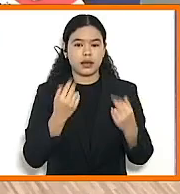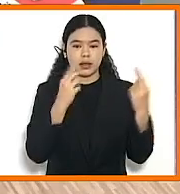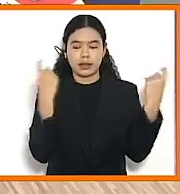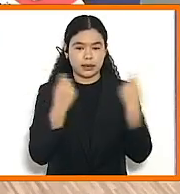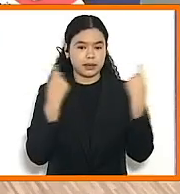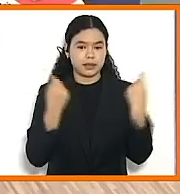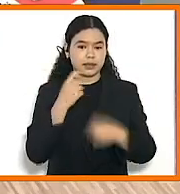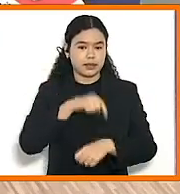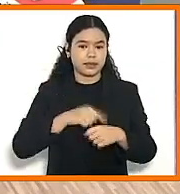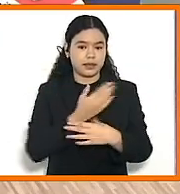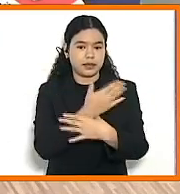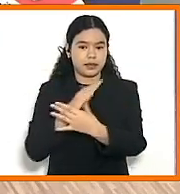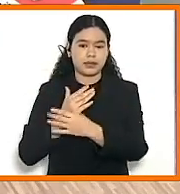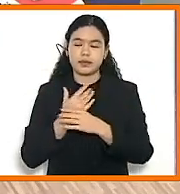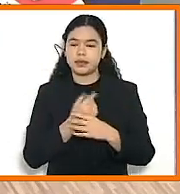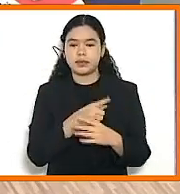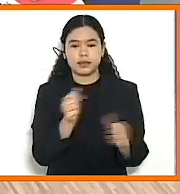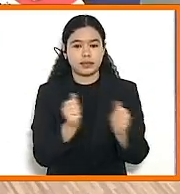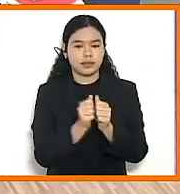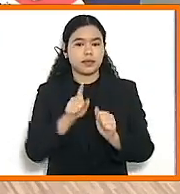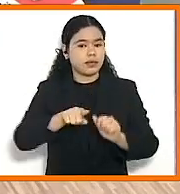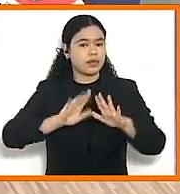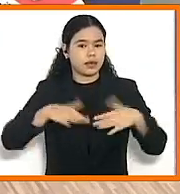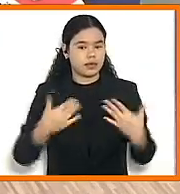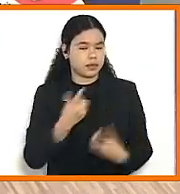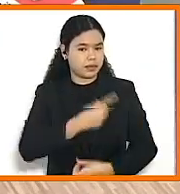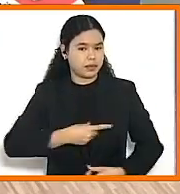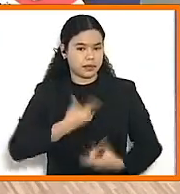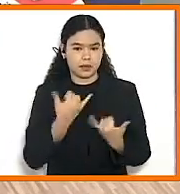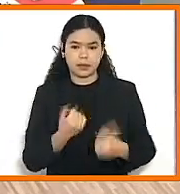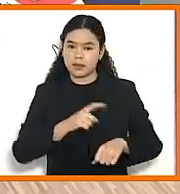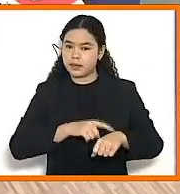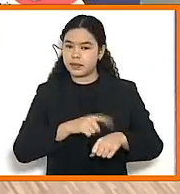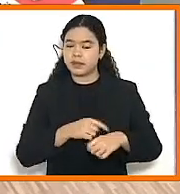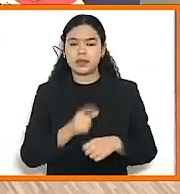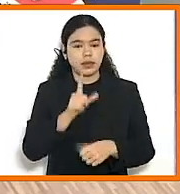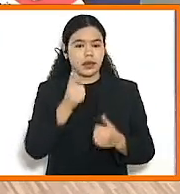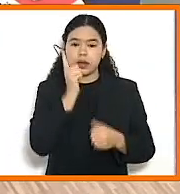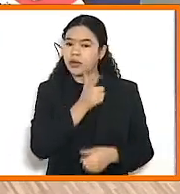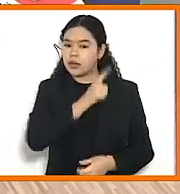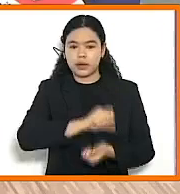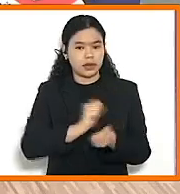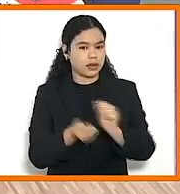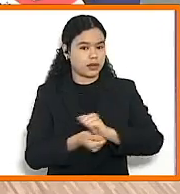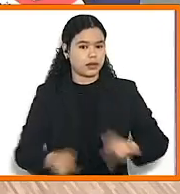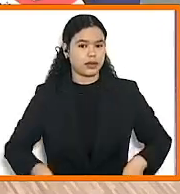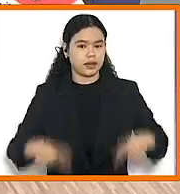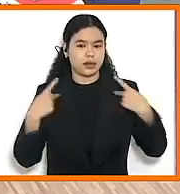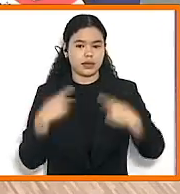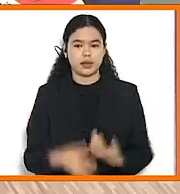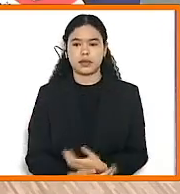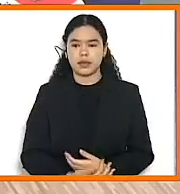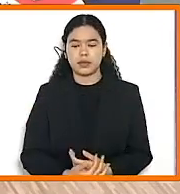estas fiestas junto a ustedes. ¿Y vos, cómo disfrutás de esta época? Loto te cambia la vida.